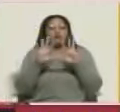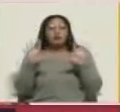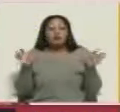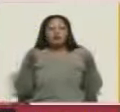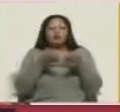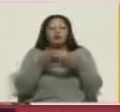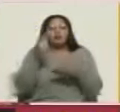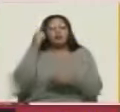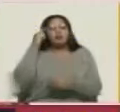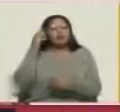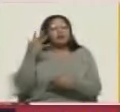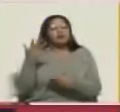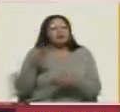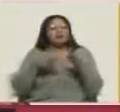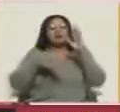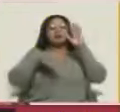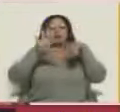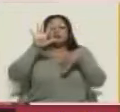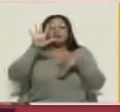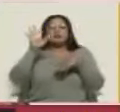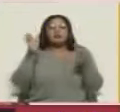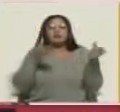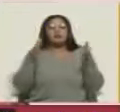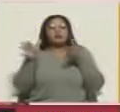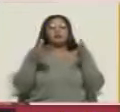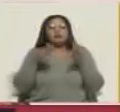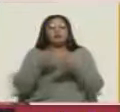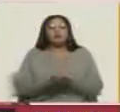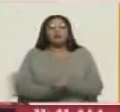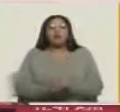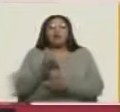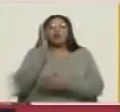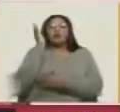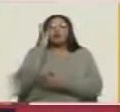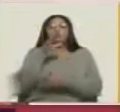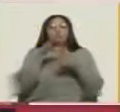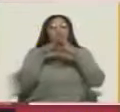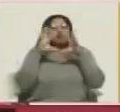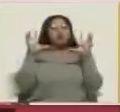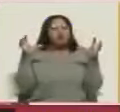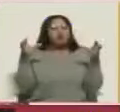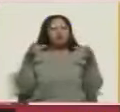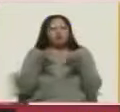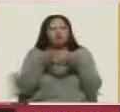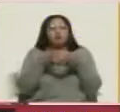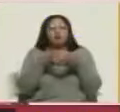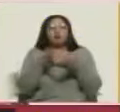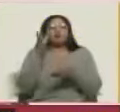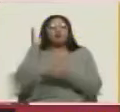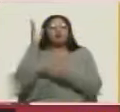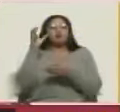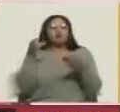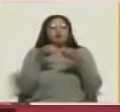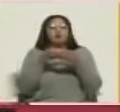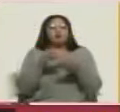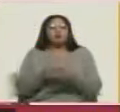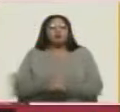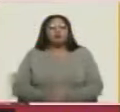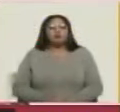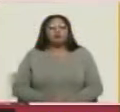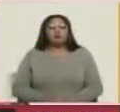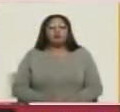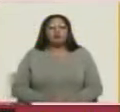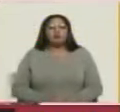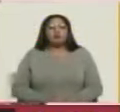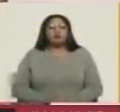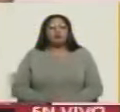día 15 de marzo, el Congreso, todos los delegados y delegadas del Congreso del partido, reunidos el